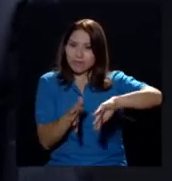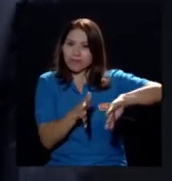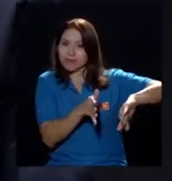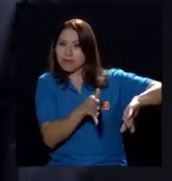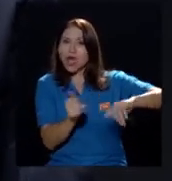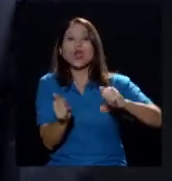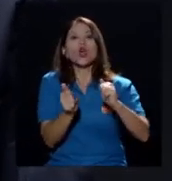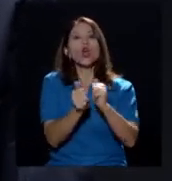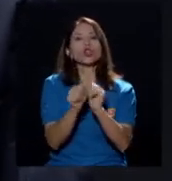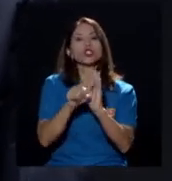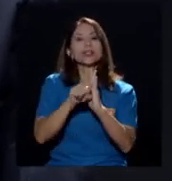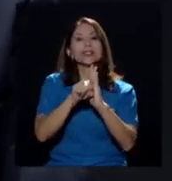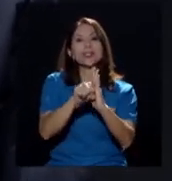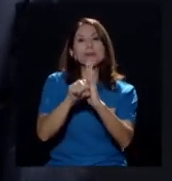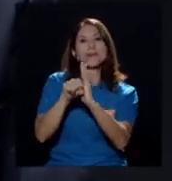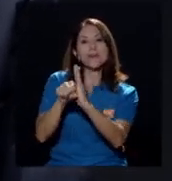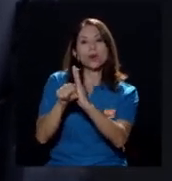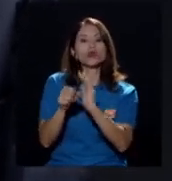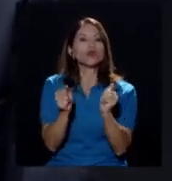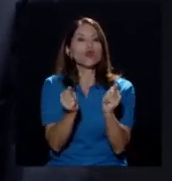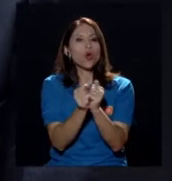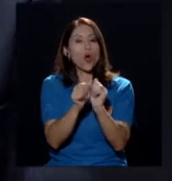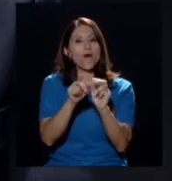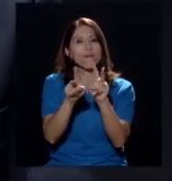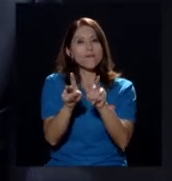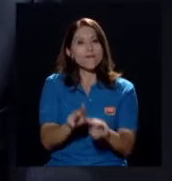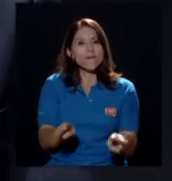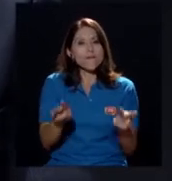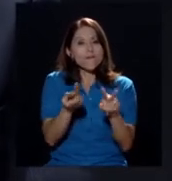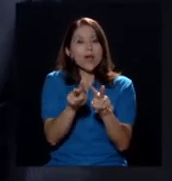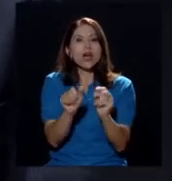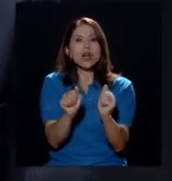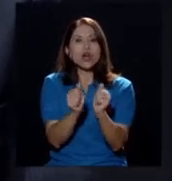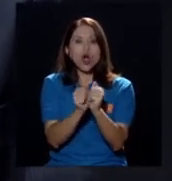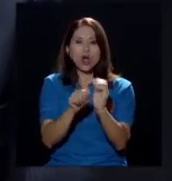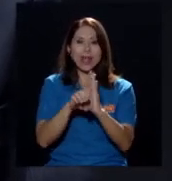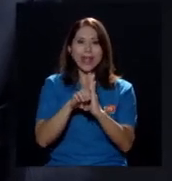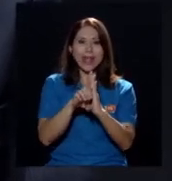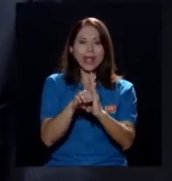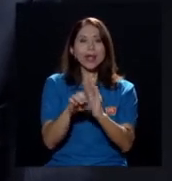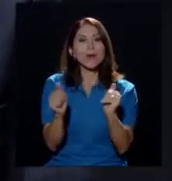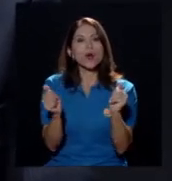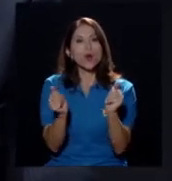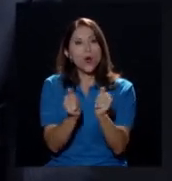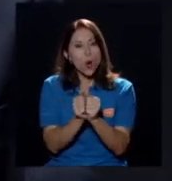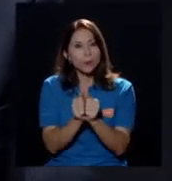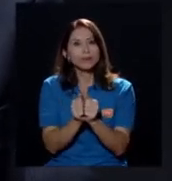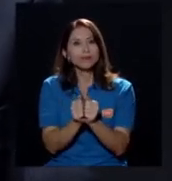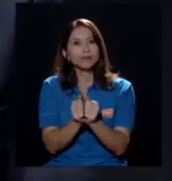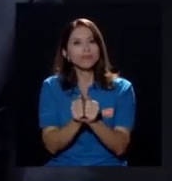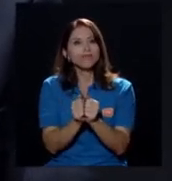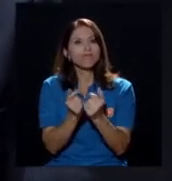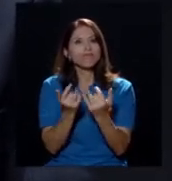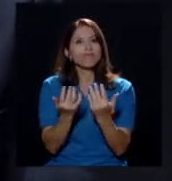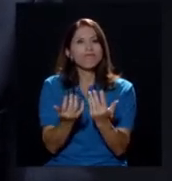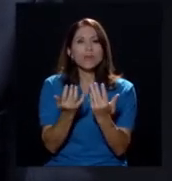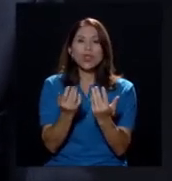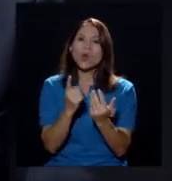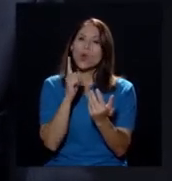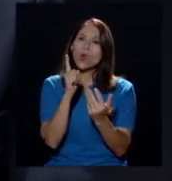símbolos de valores de ejemplos y de una digamos